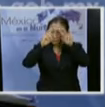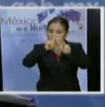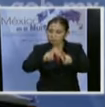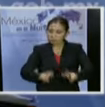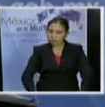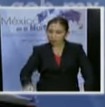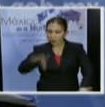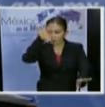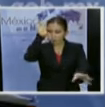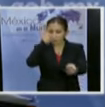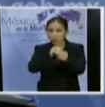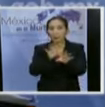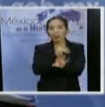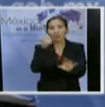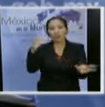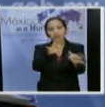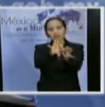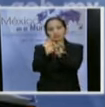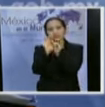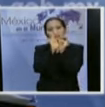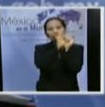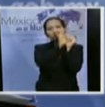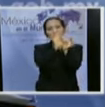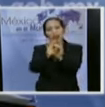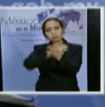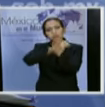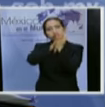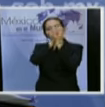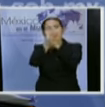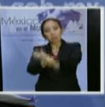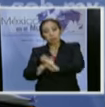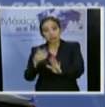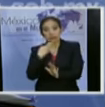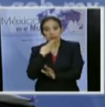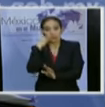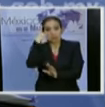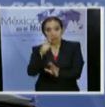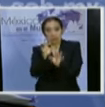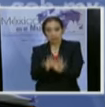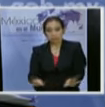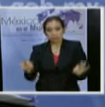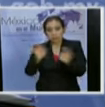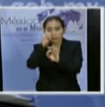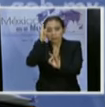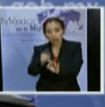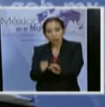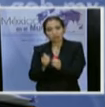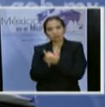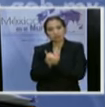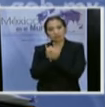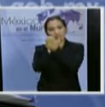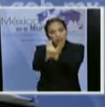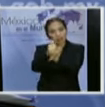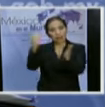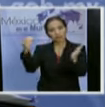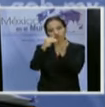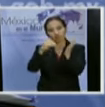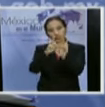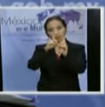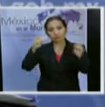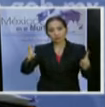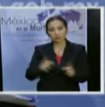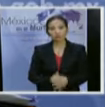rápida sobre por qué las alianzas se convierten en una estrategia fundamental para hacer viable la agenda de